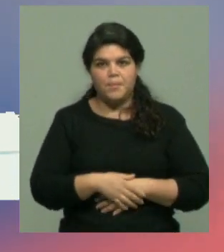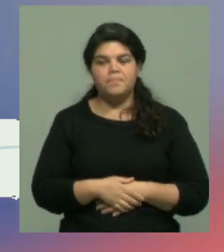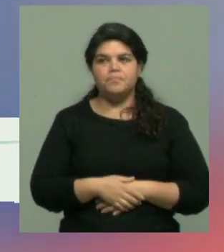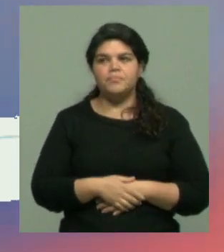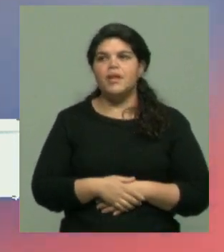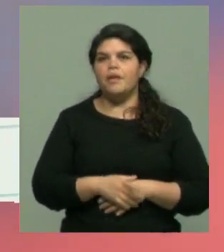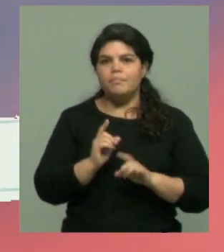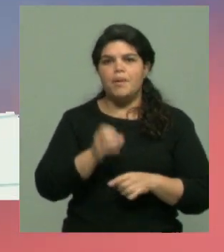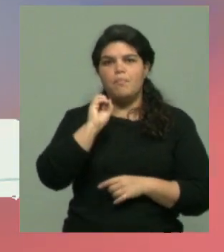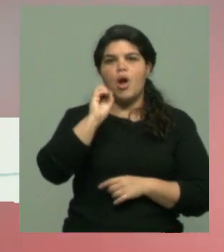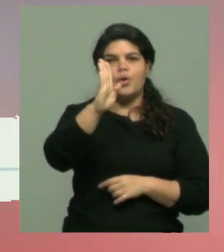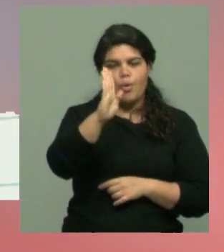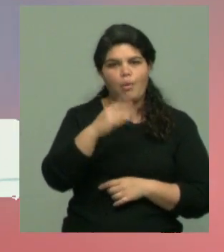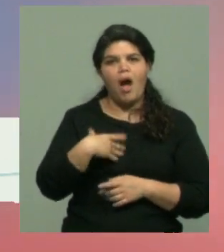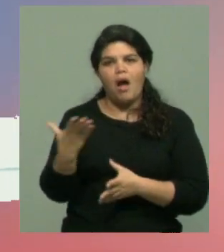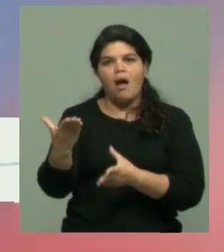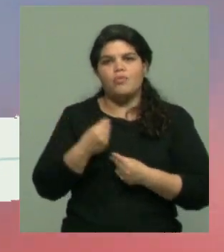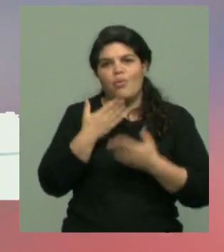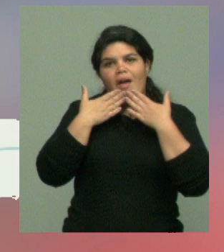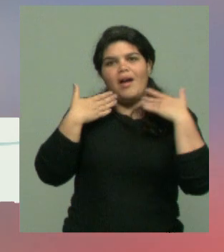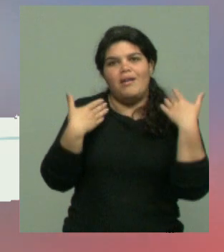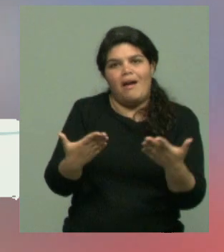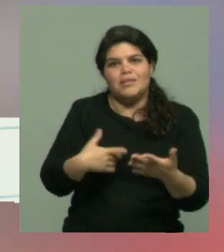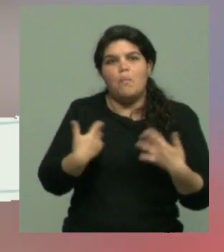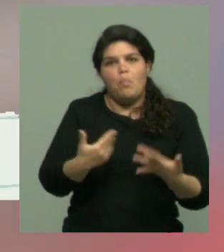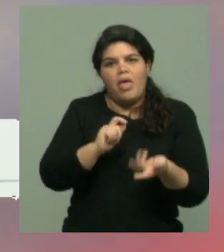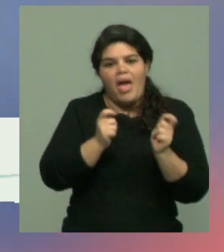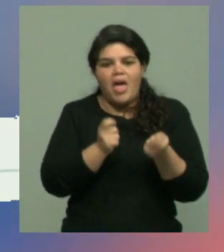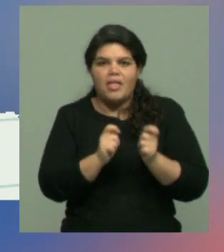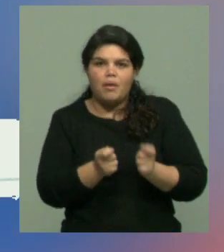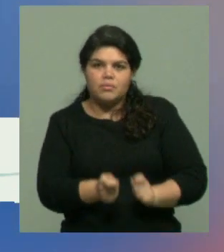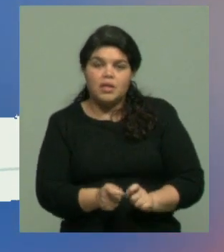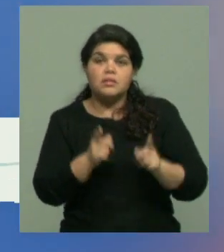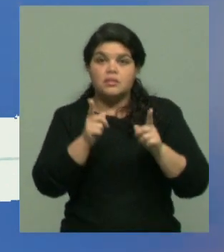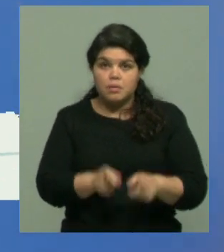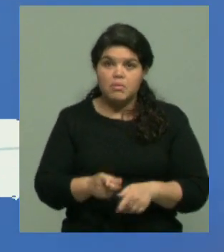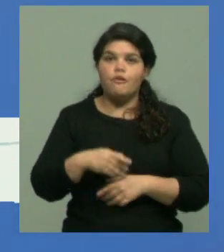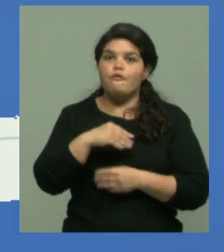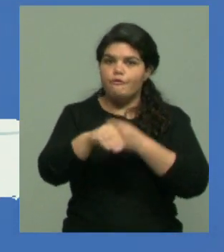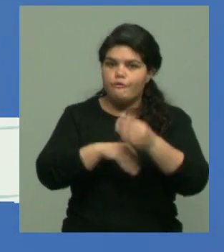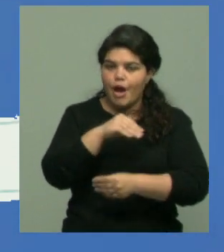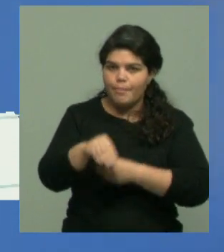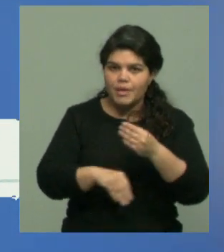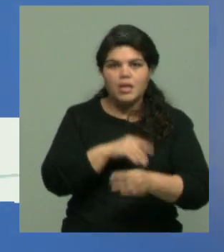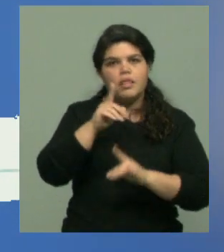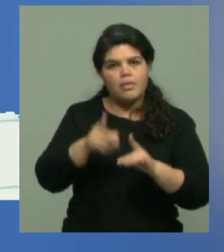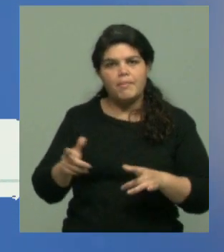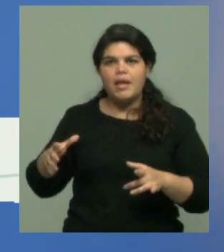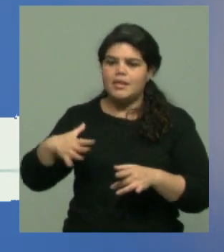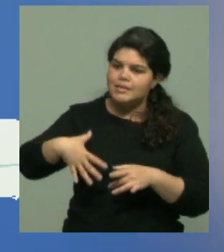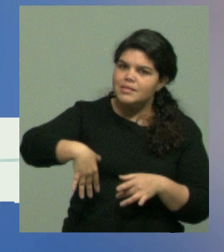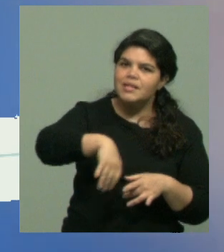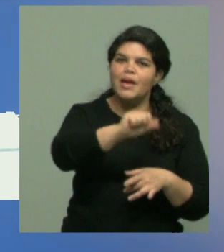te permite hacer este tipo de cosas. Y bueno, la familia también ha confiado mucho en el desarrollo. Es más, ellos lo llevan, tienen esa constancia de